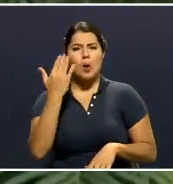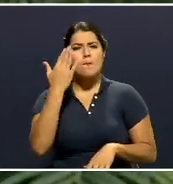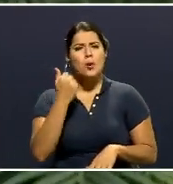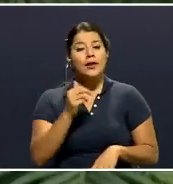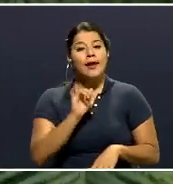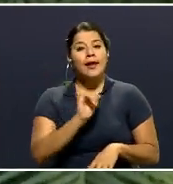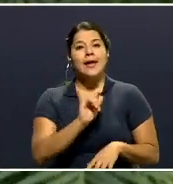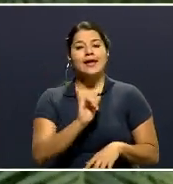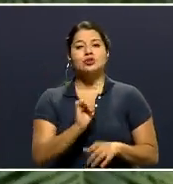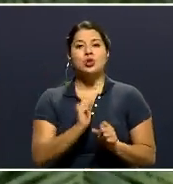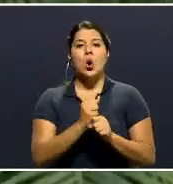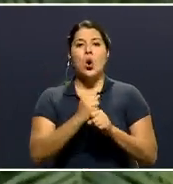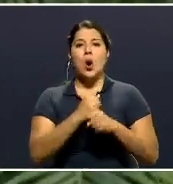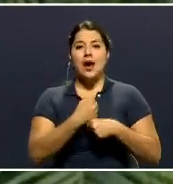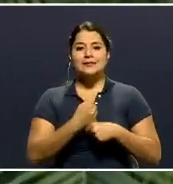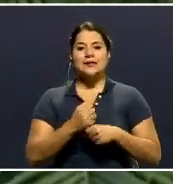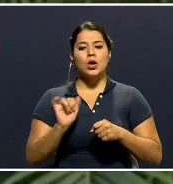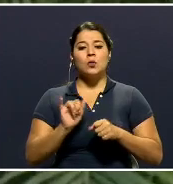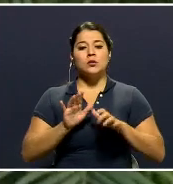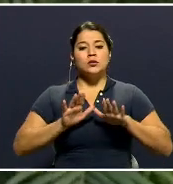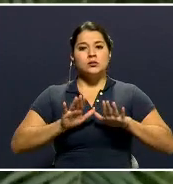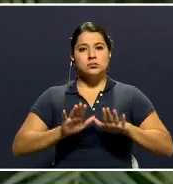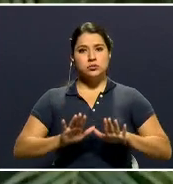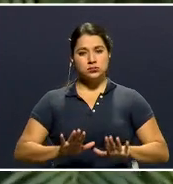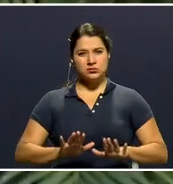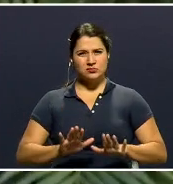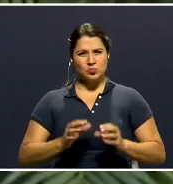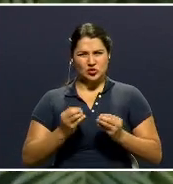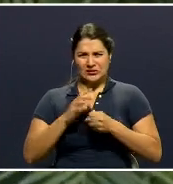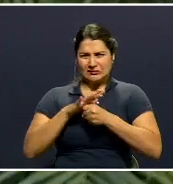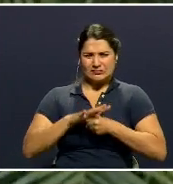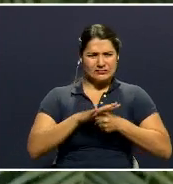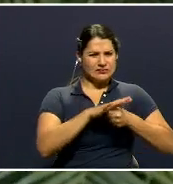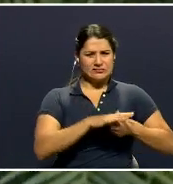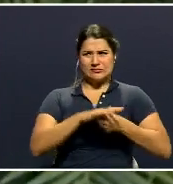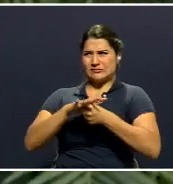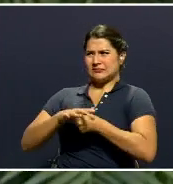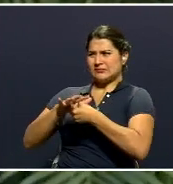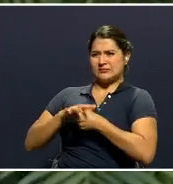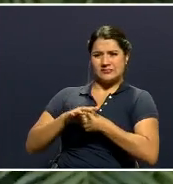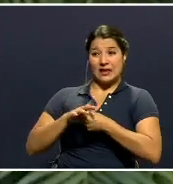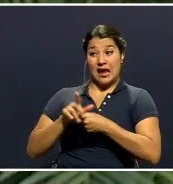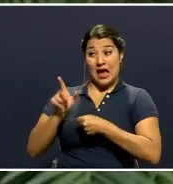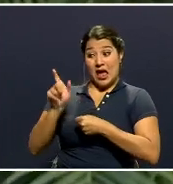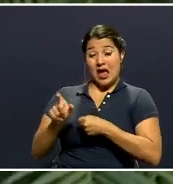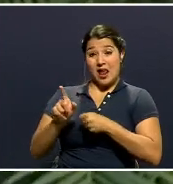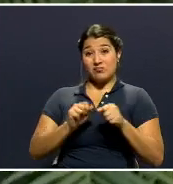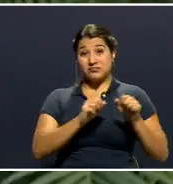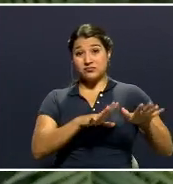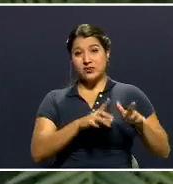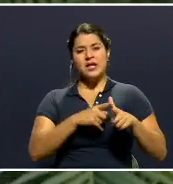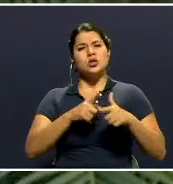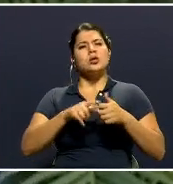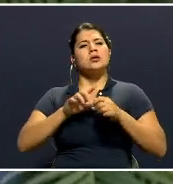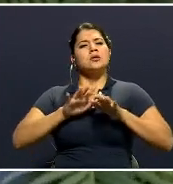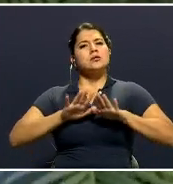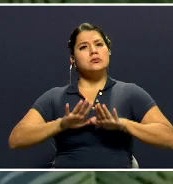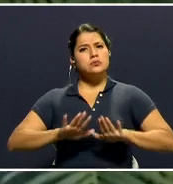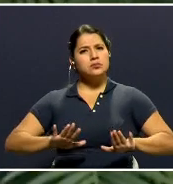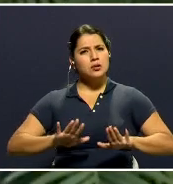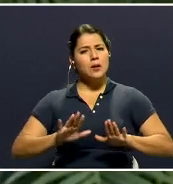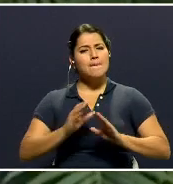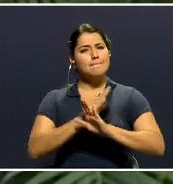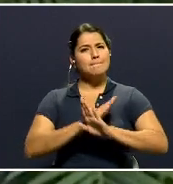descompresiona el Ministerio de la Presidencia y trae de alguna manera un poco de tranquilidad y